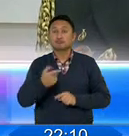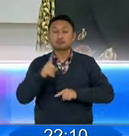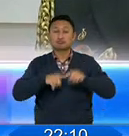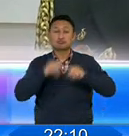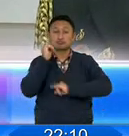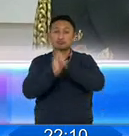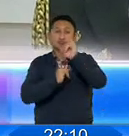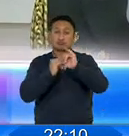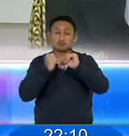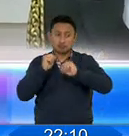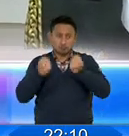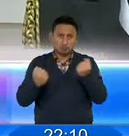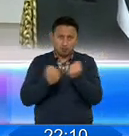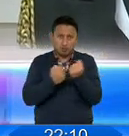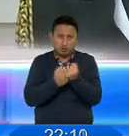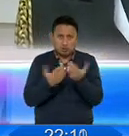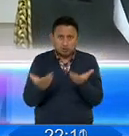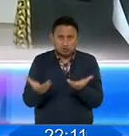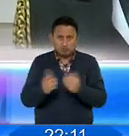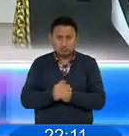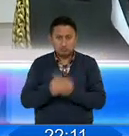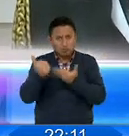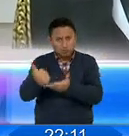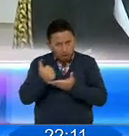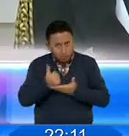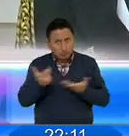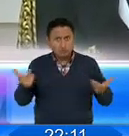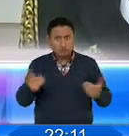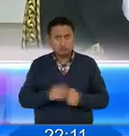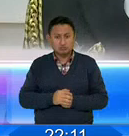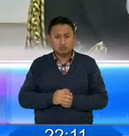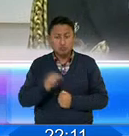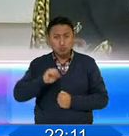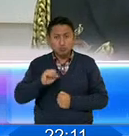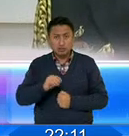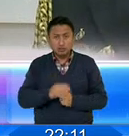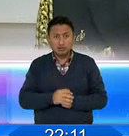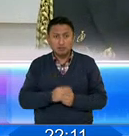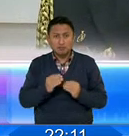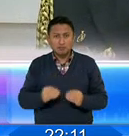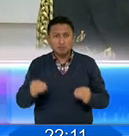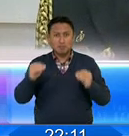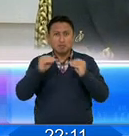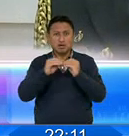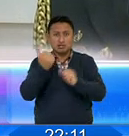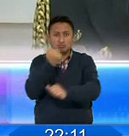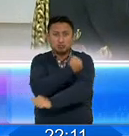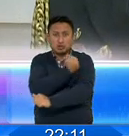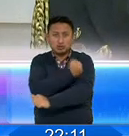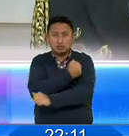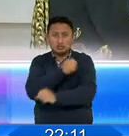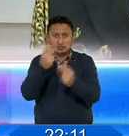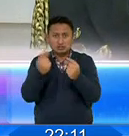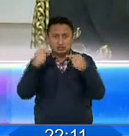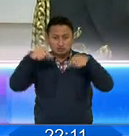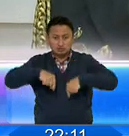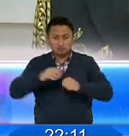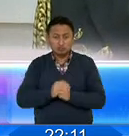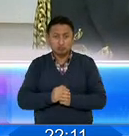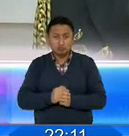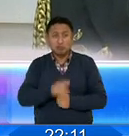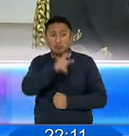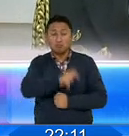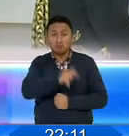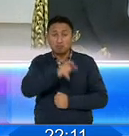internacionales, apóyennos, ayúdennos para tener mayor número de vacunas y así